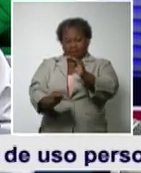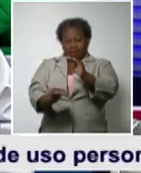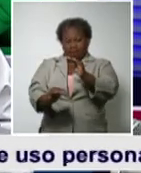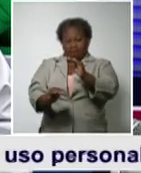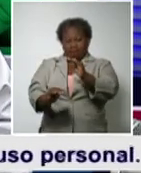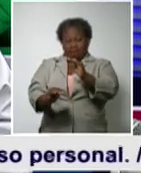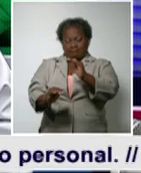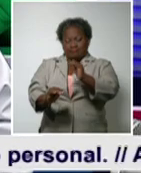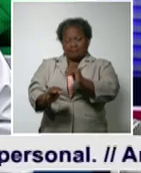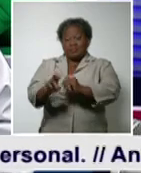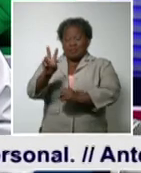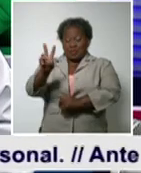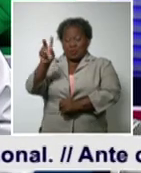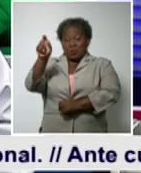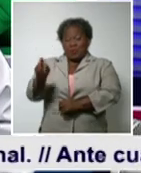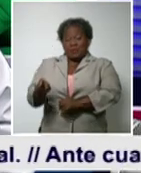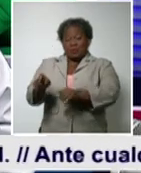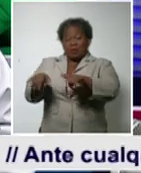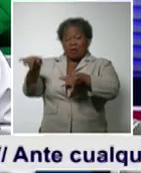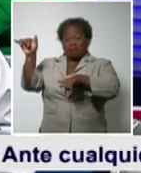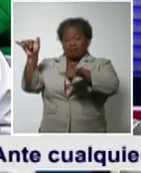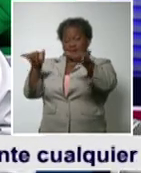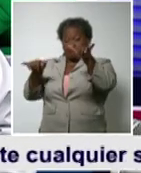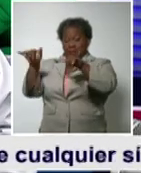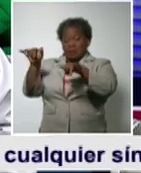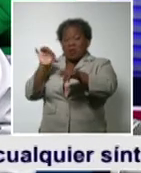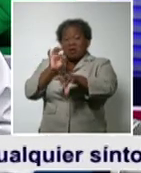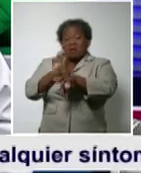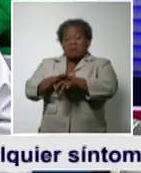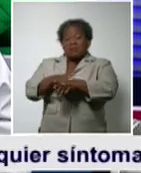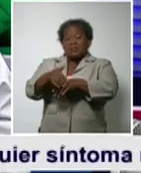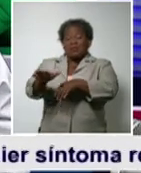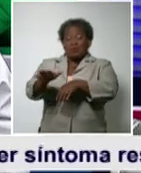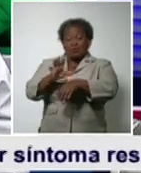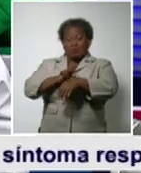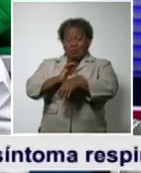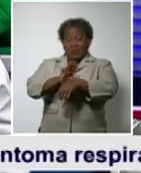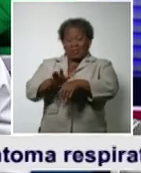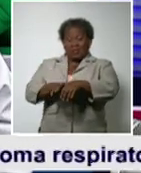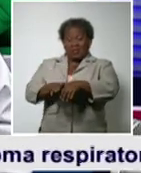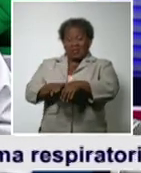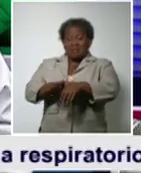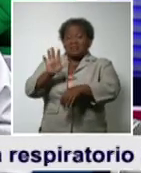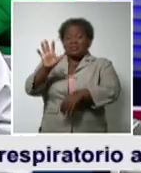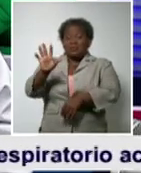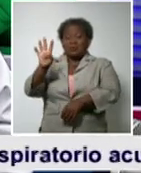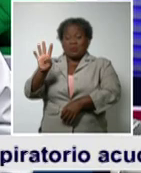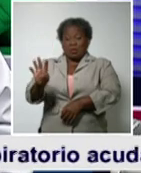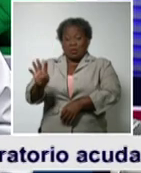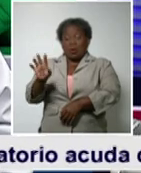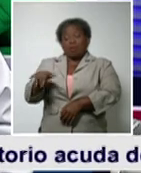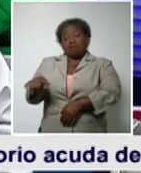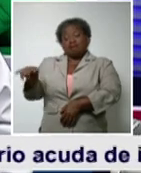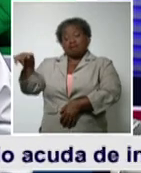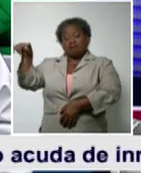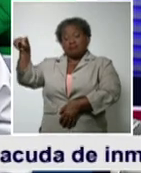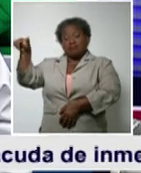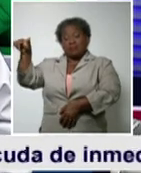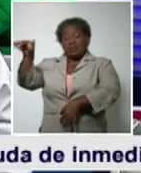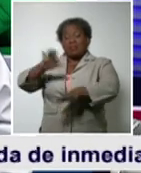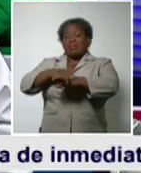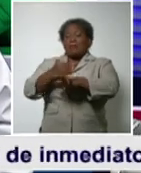Las 2 personas que se evacuaron al inicio, las 54 que han retornado a sus países después del